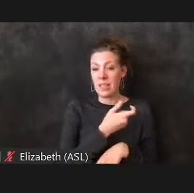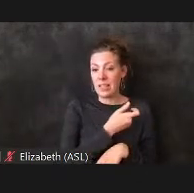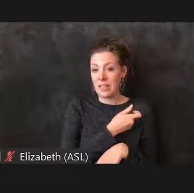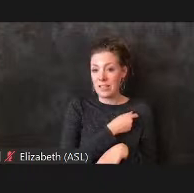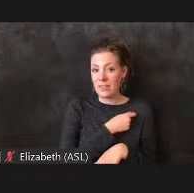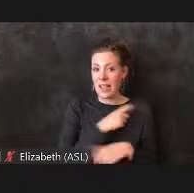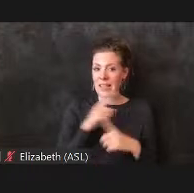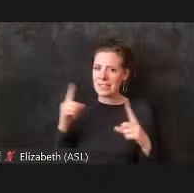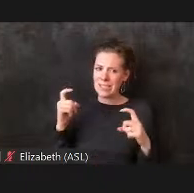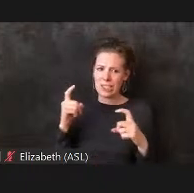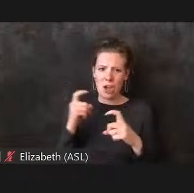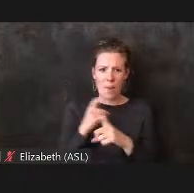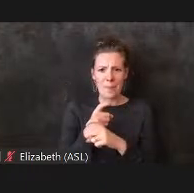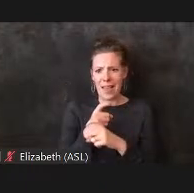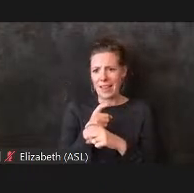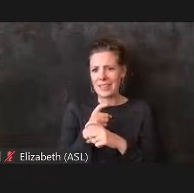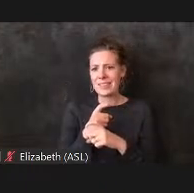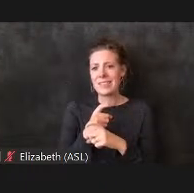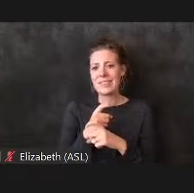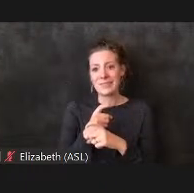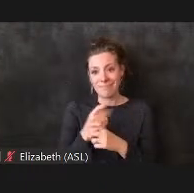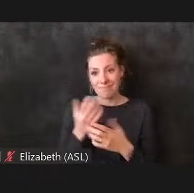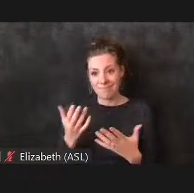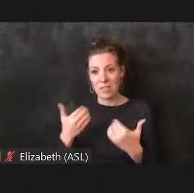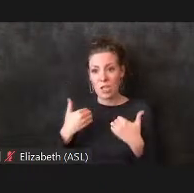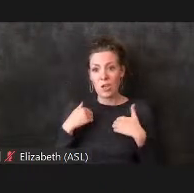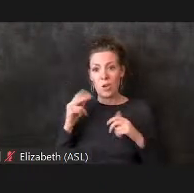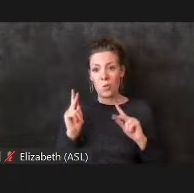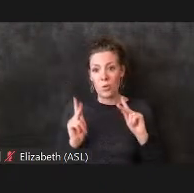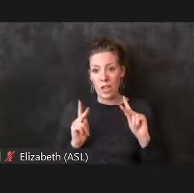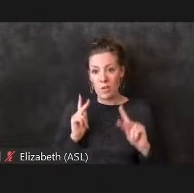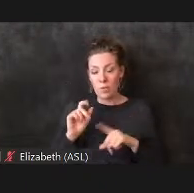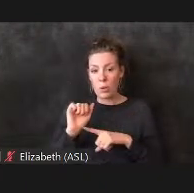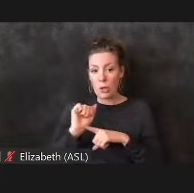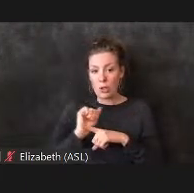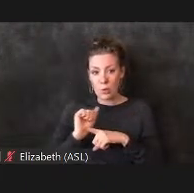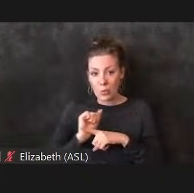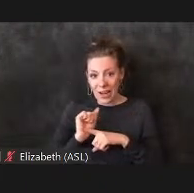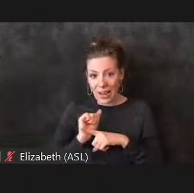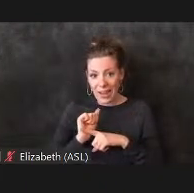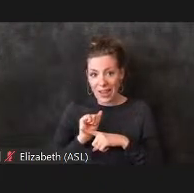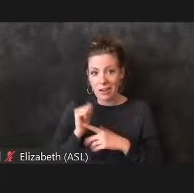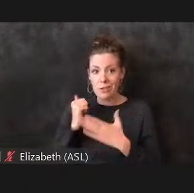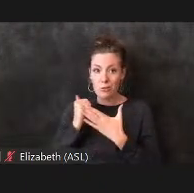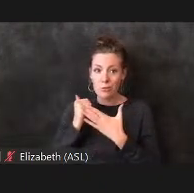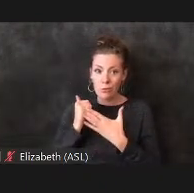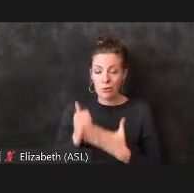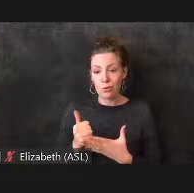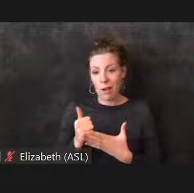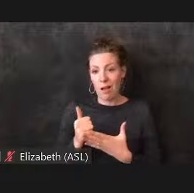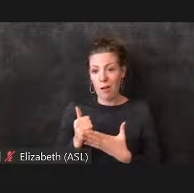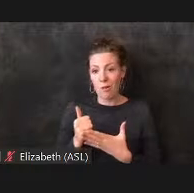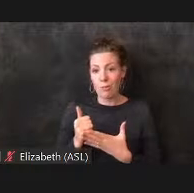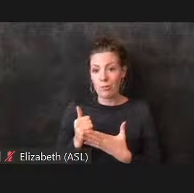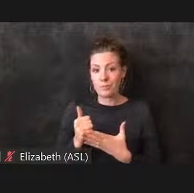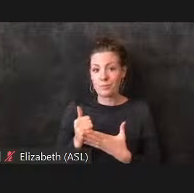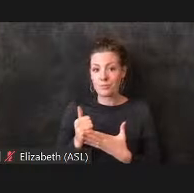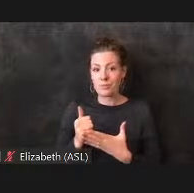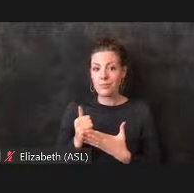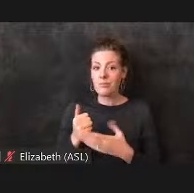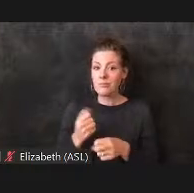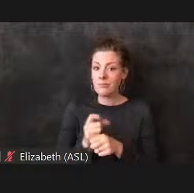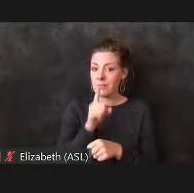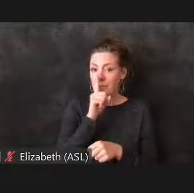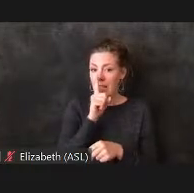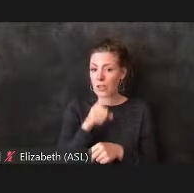manejar la vacuna. Es una vacuna medio compleja que tratar, pero tenemos gente entrenada y administradores